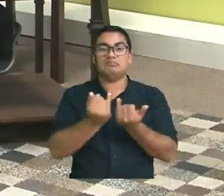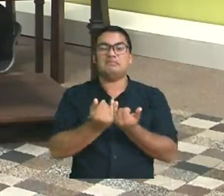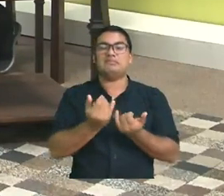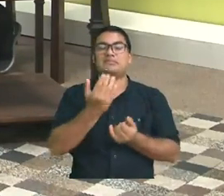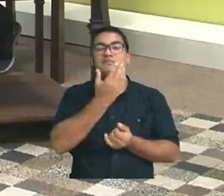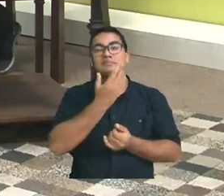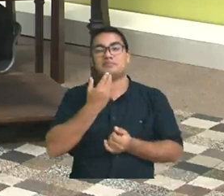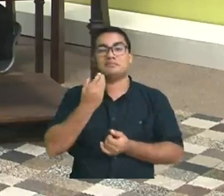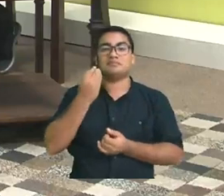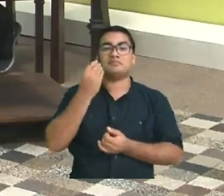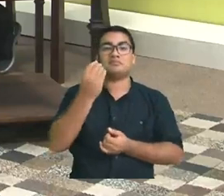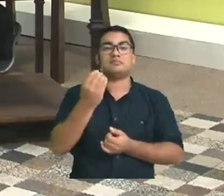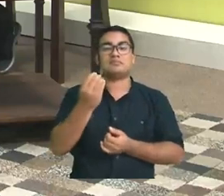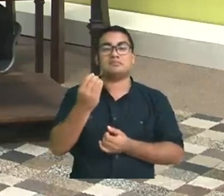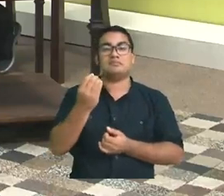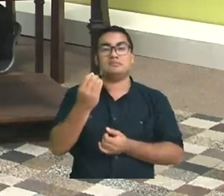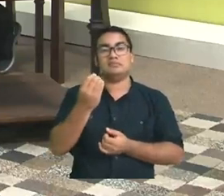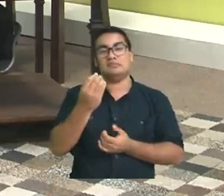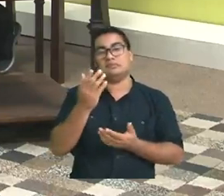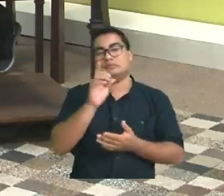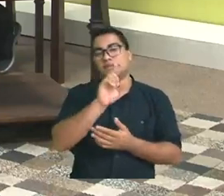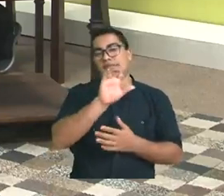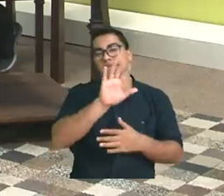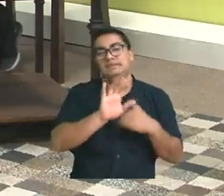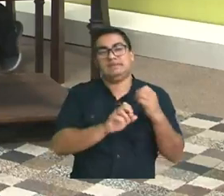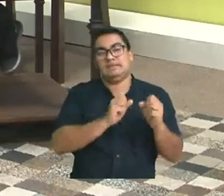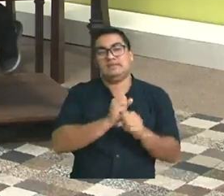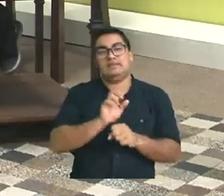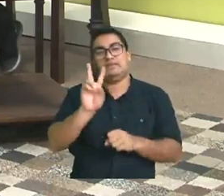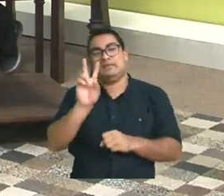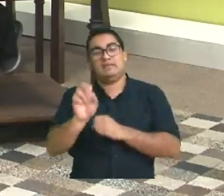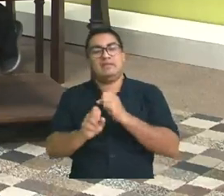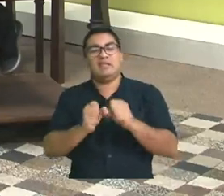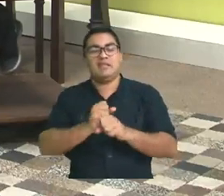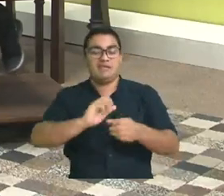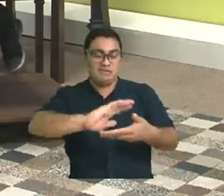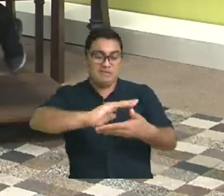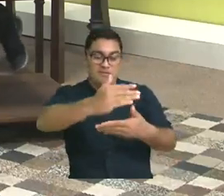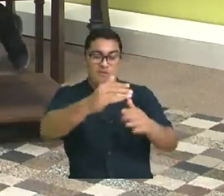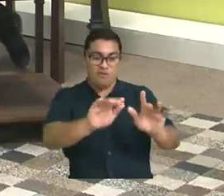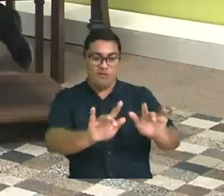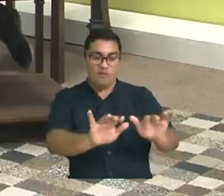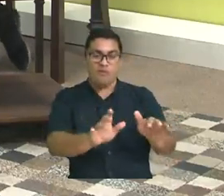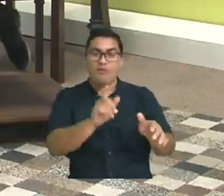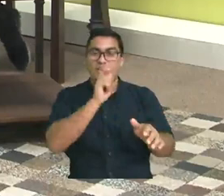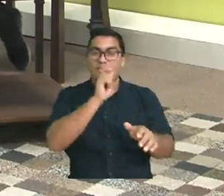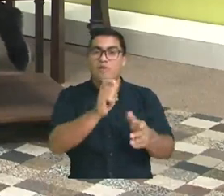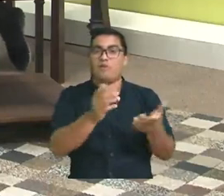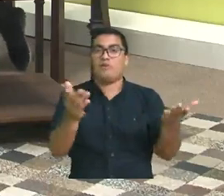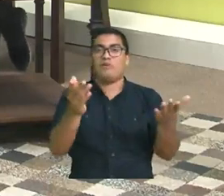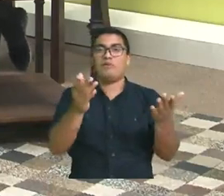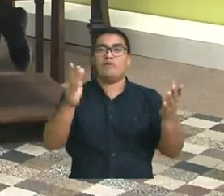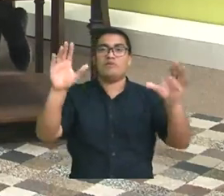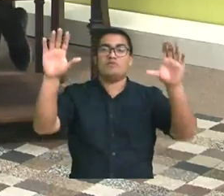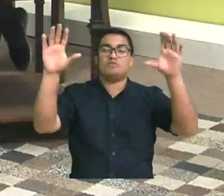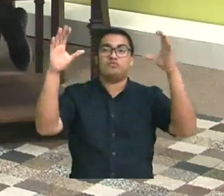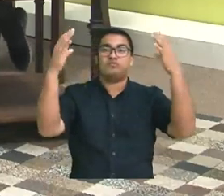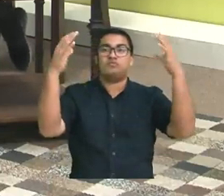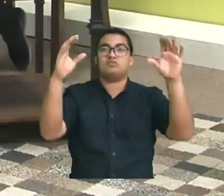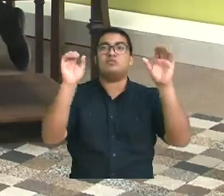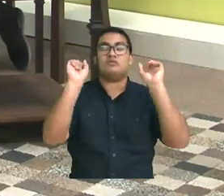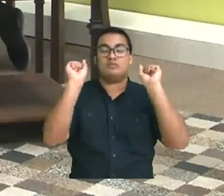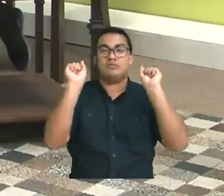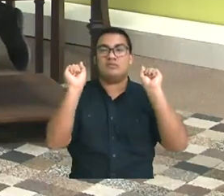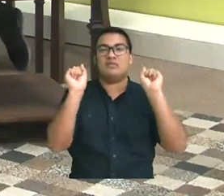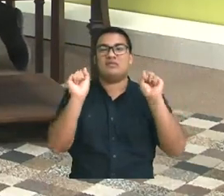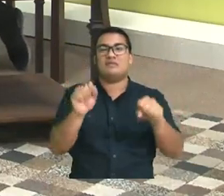jóvenes, estamos hablando de adolescentes que hacen uso frecuente de computadora o están expuestos al aire acondicionado, también